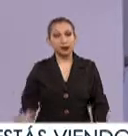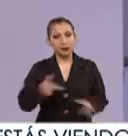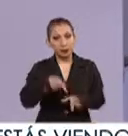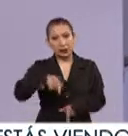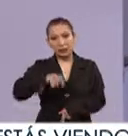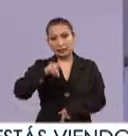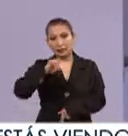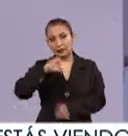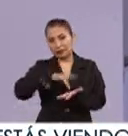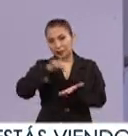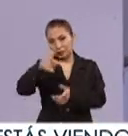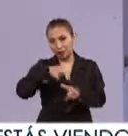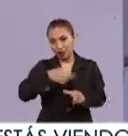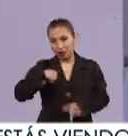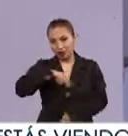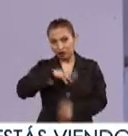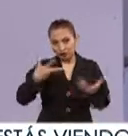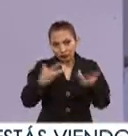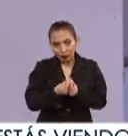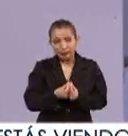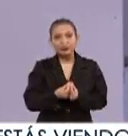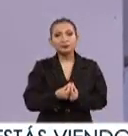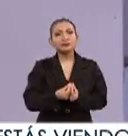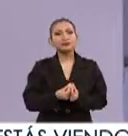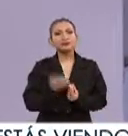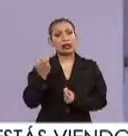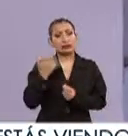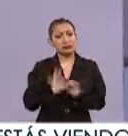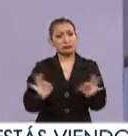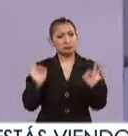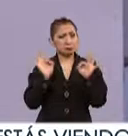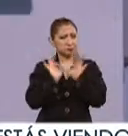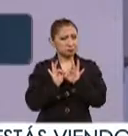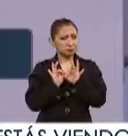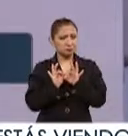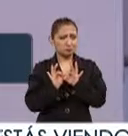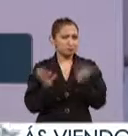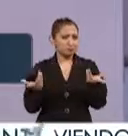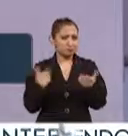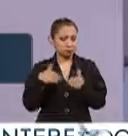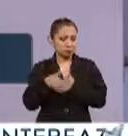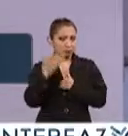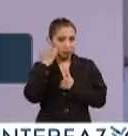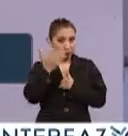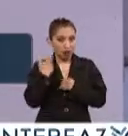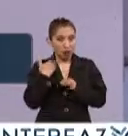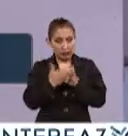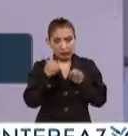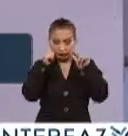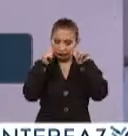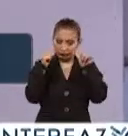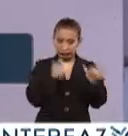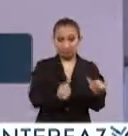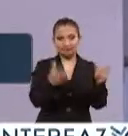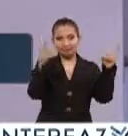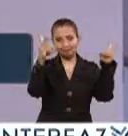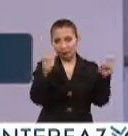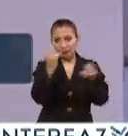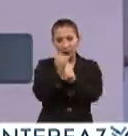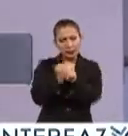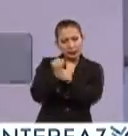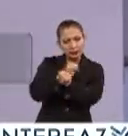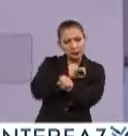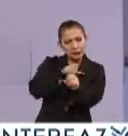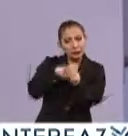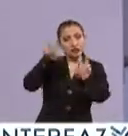Seguimos en Interfaz, gracias por continuar con nosotros y bueno, es fundamental en estos días que estamos dedicando a hacer